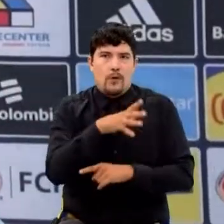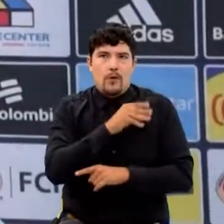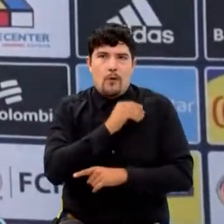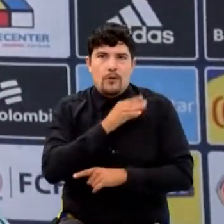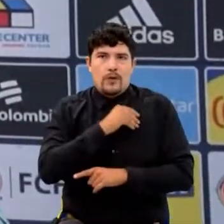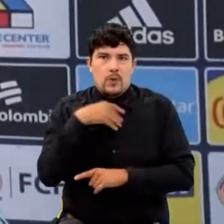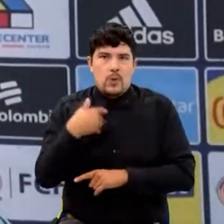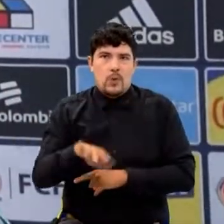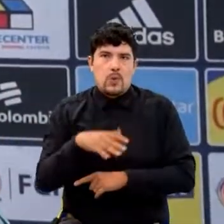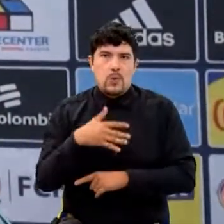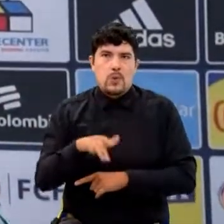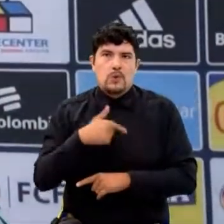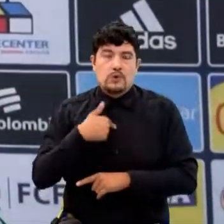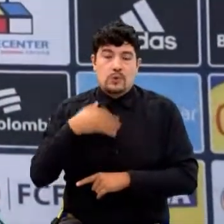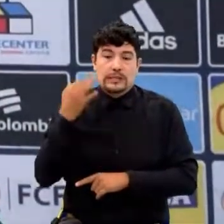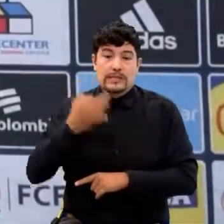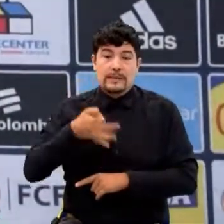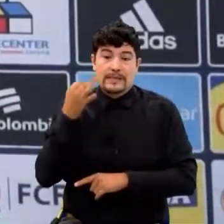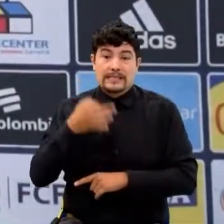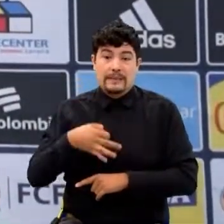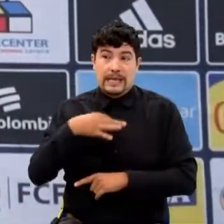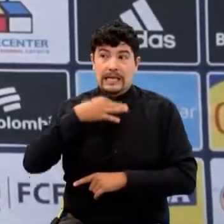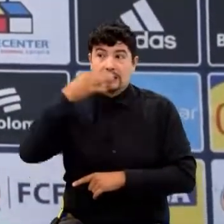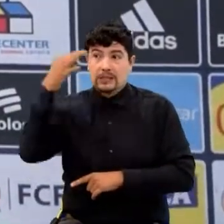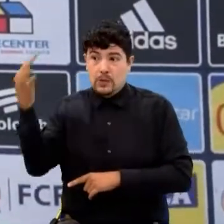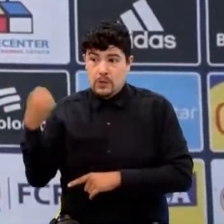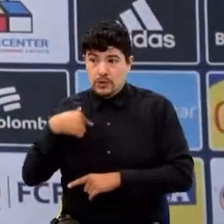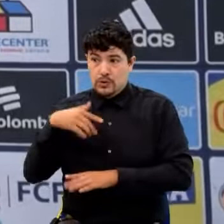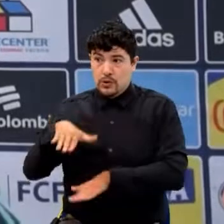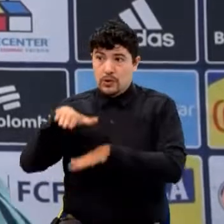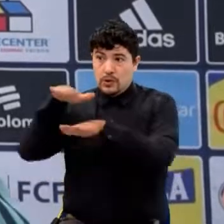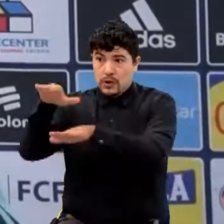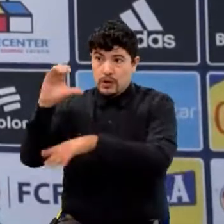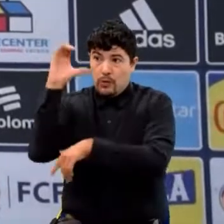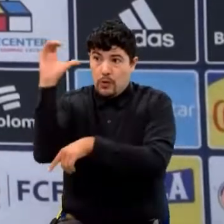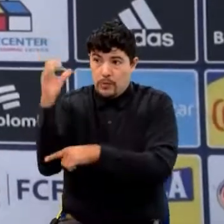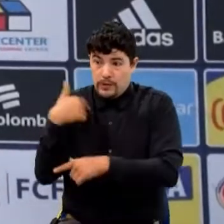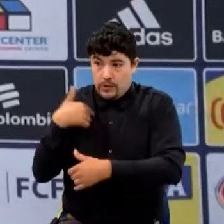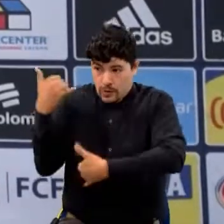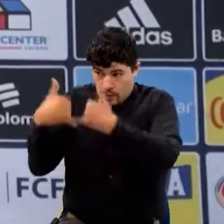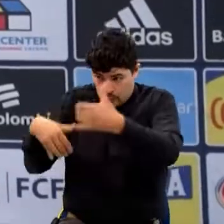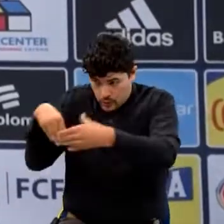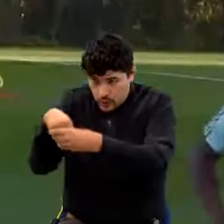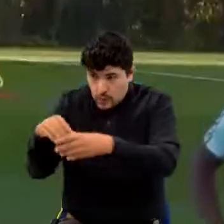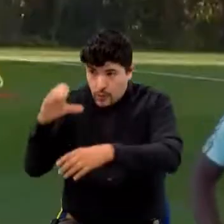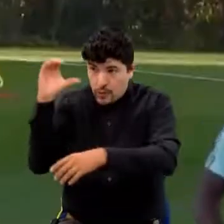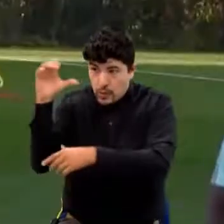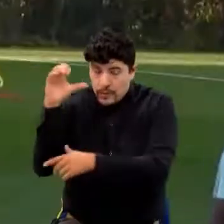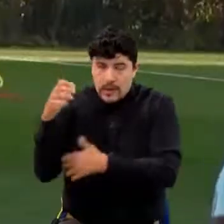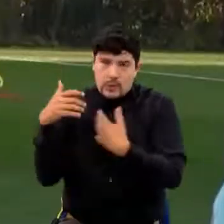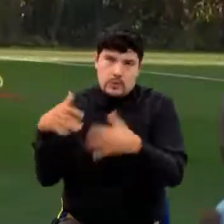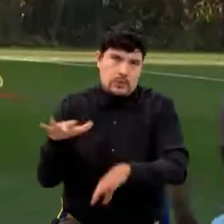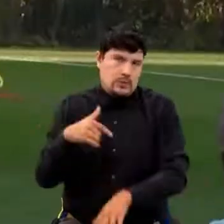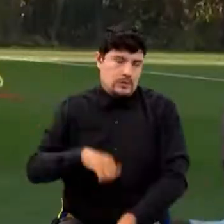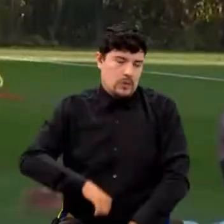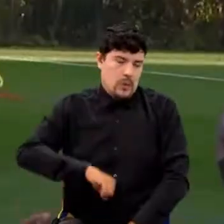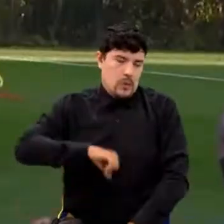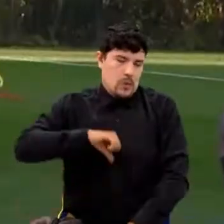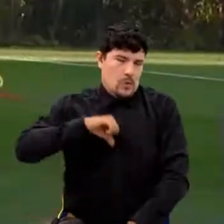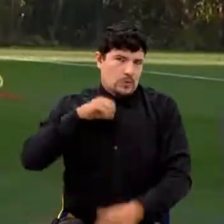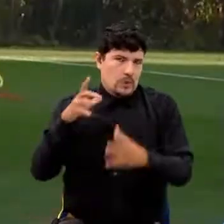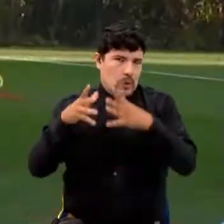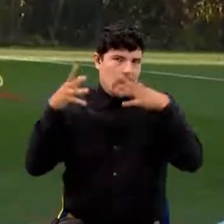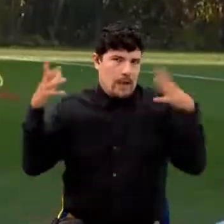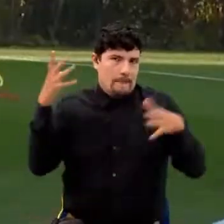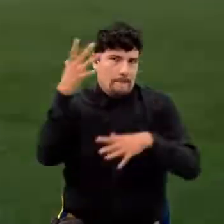estar convocado es un orgullo muy grande. Venir a ser parte de la selección es algo muy bonito. Con